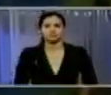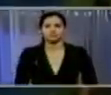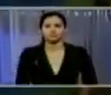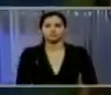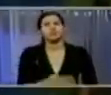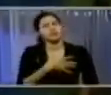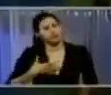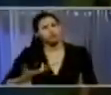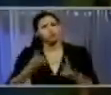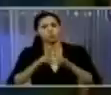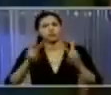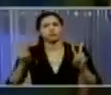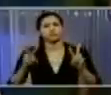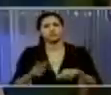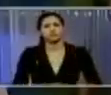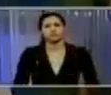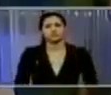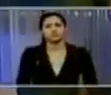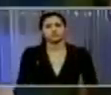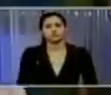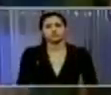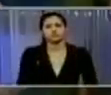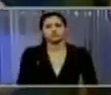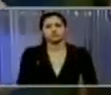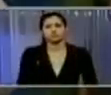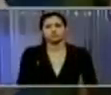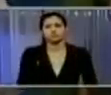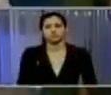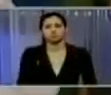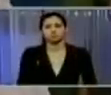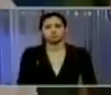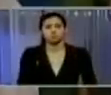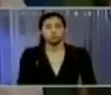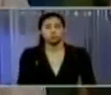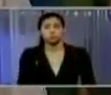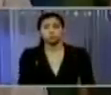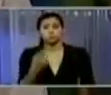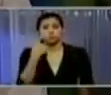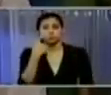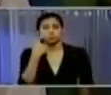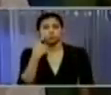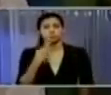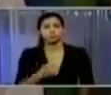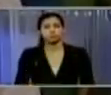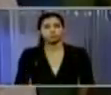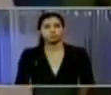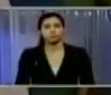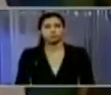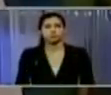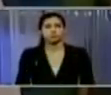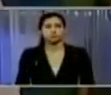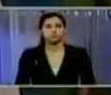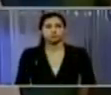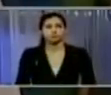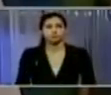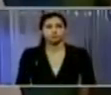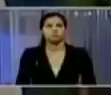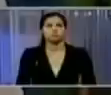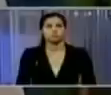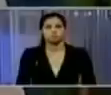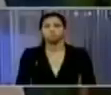Queremos paz. Y frente a la mano dura que me pide aquí la compatriota, muy